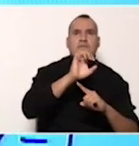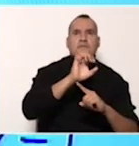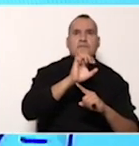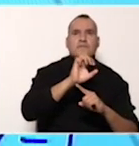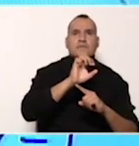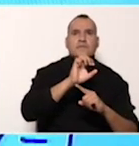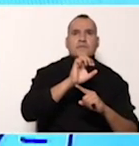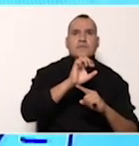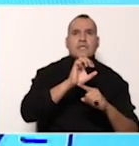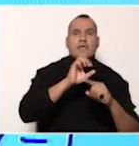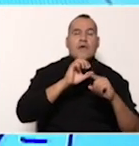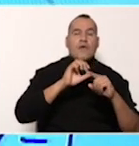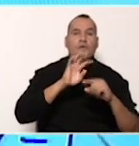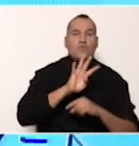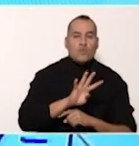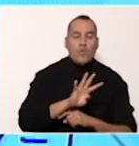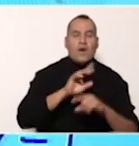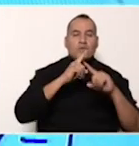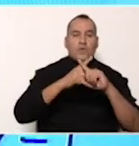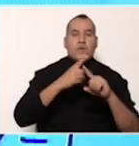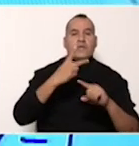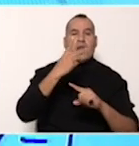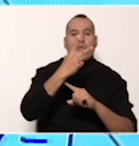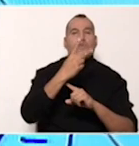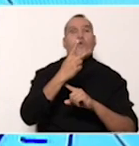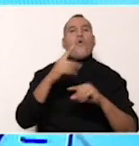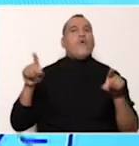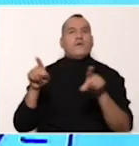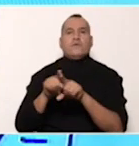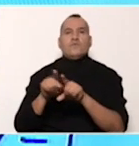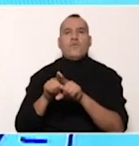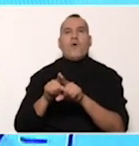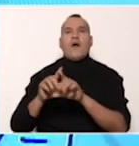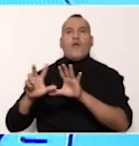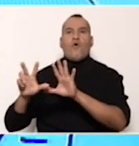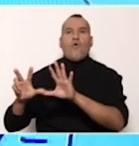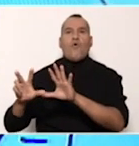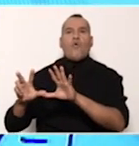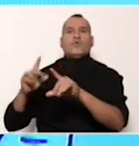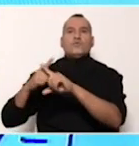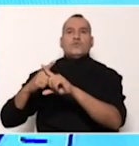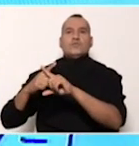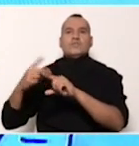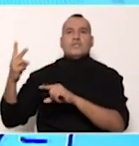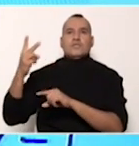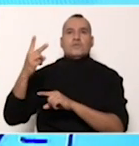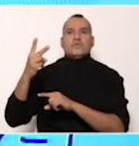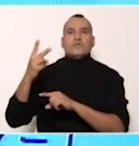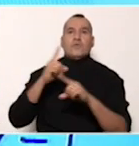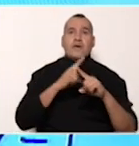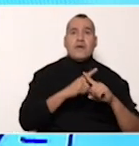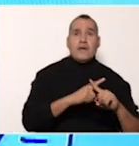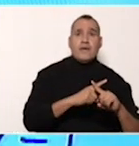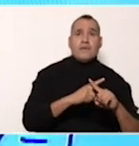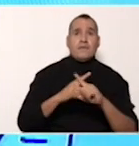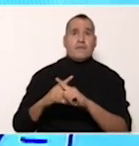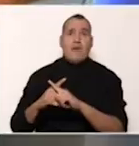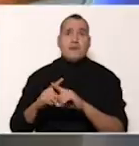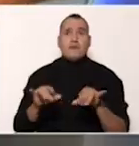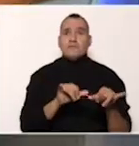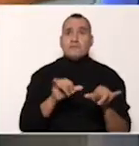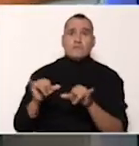4x a la 2 es semejante con 8x a la 2, porque tienen la misma variable y el mismo